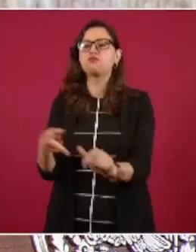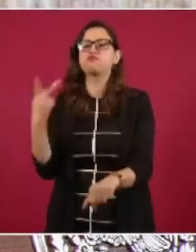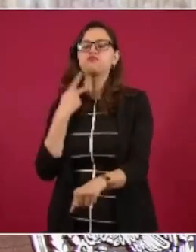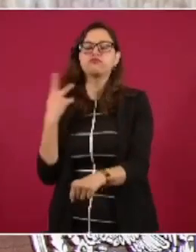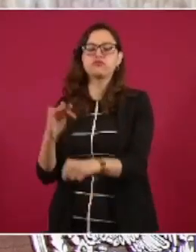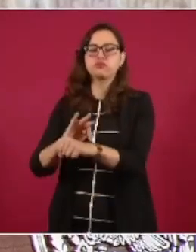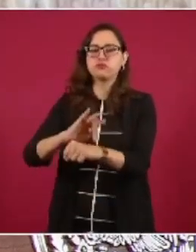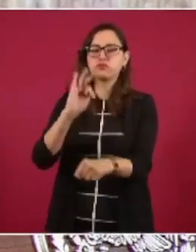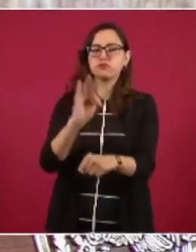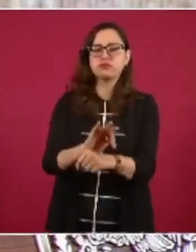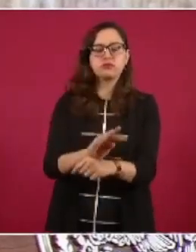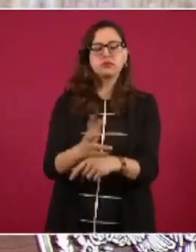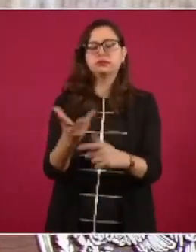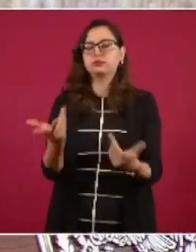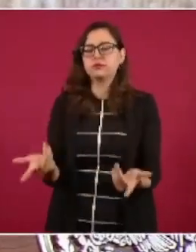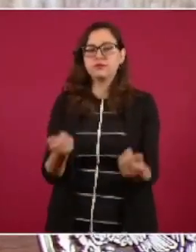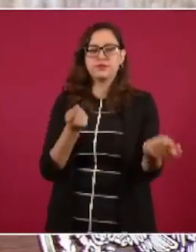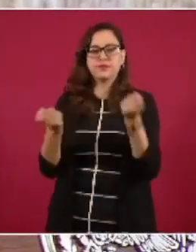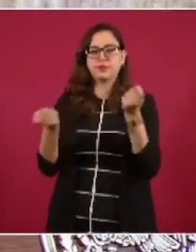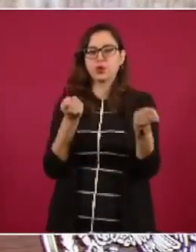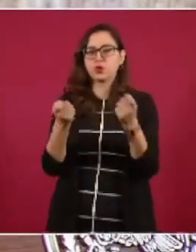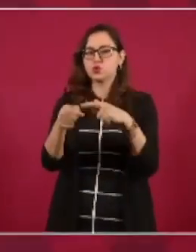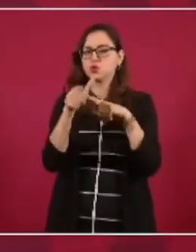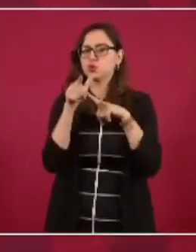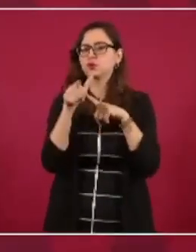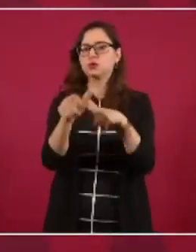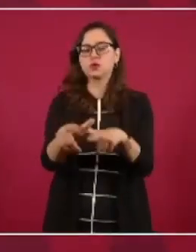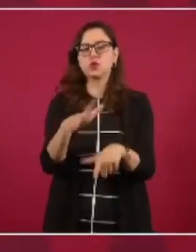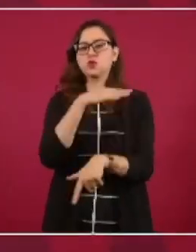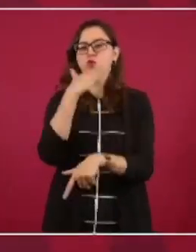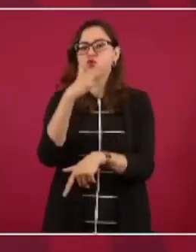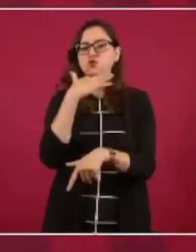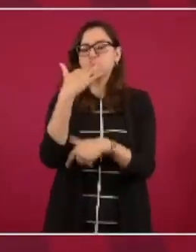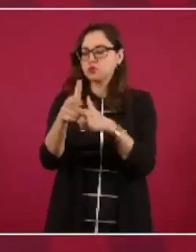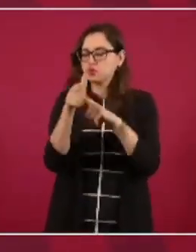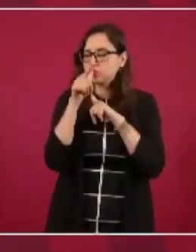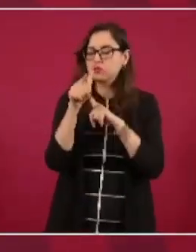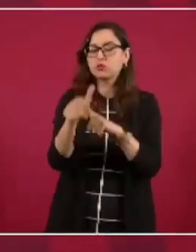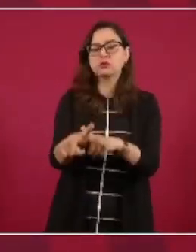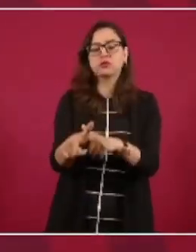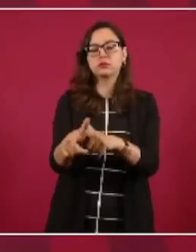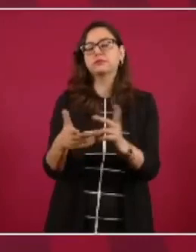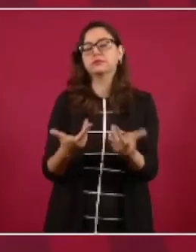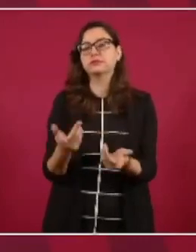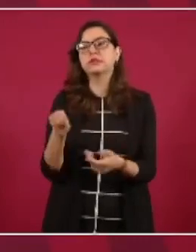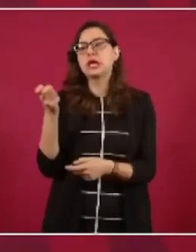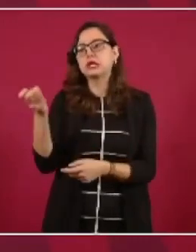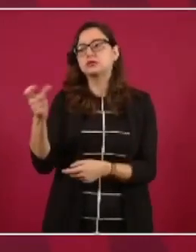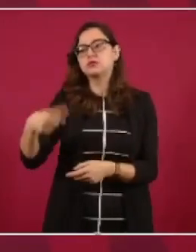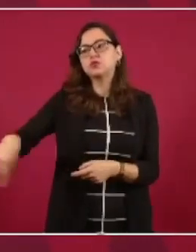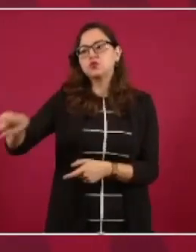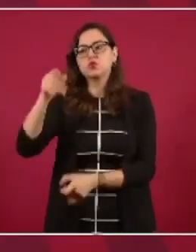y mantener el régimen de corrupción y de privilegios.